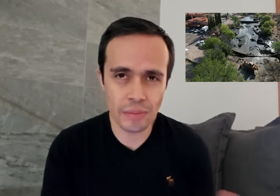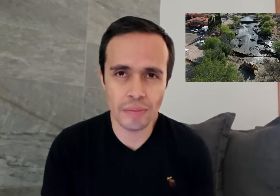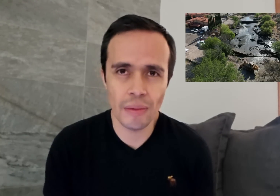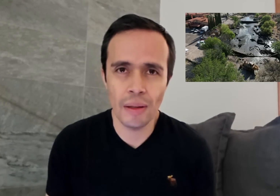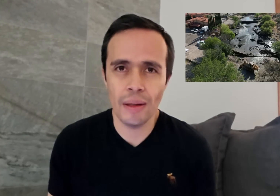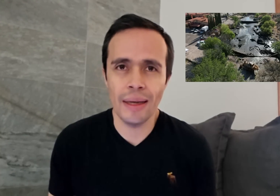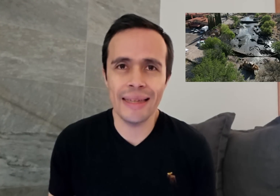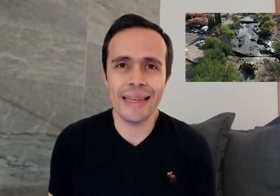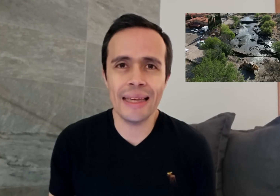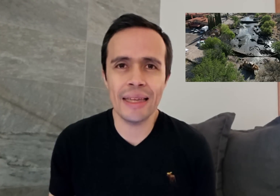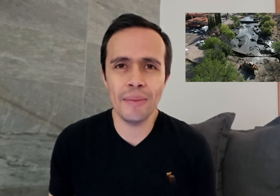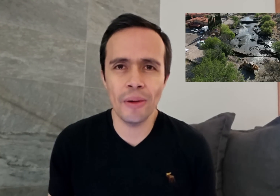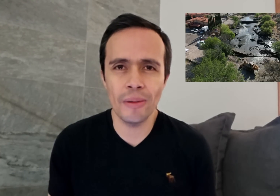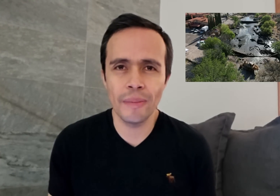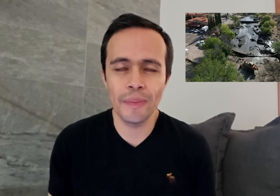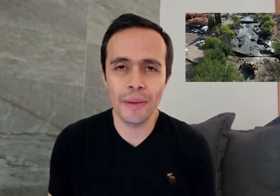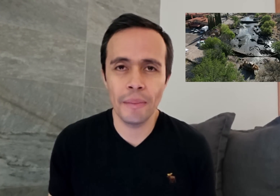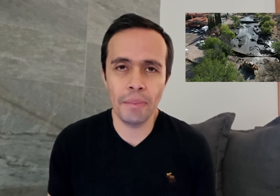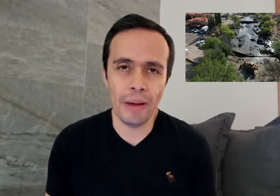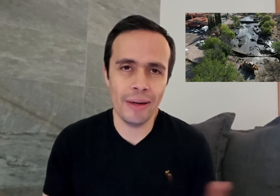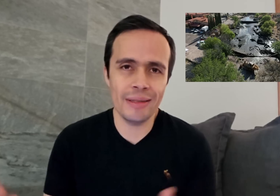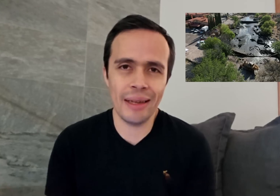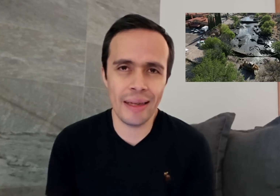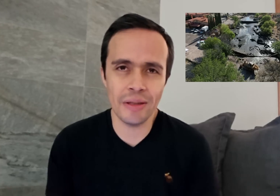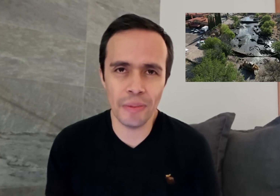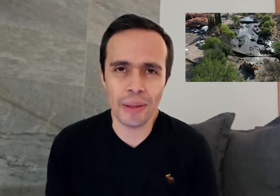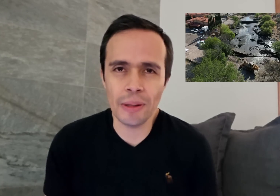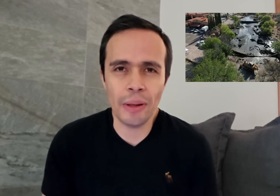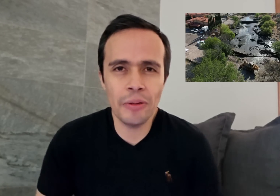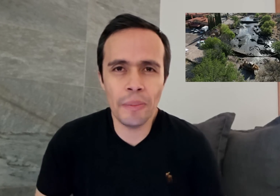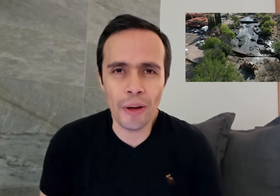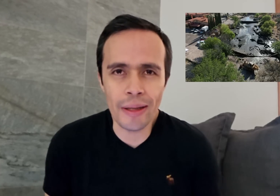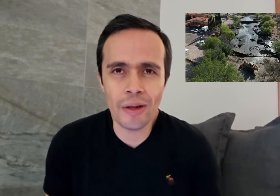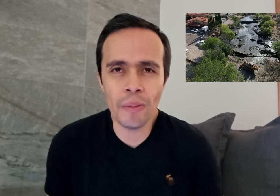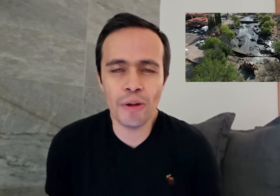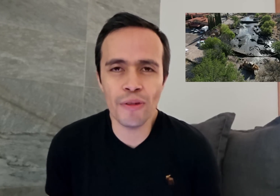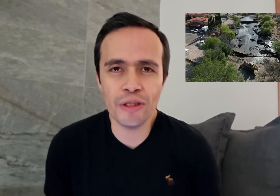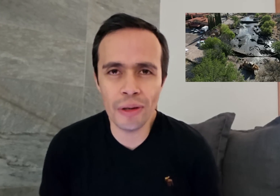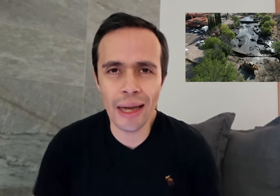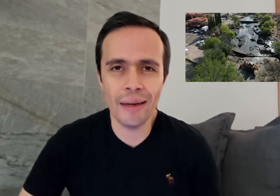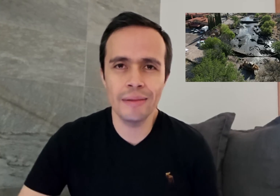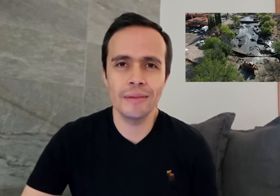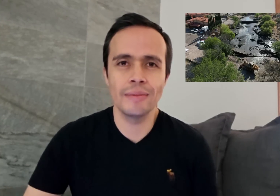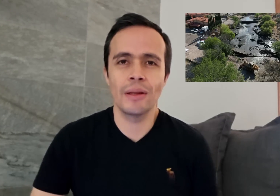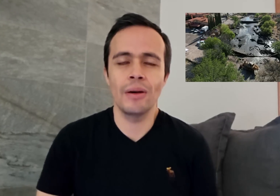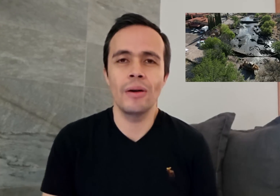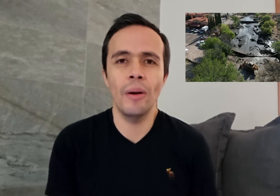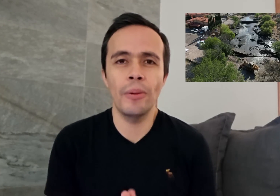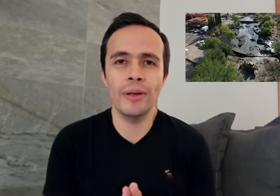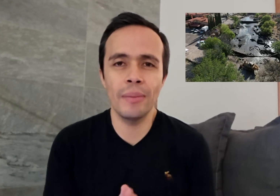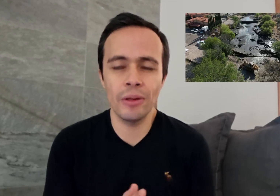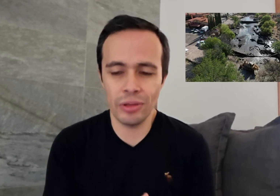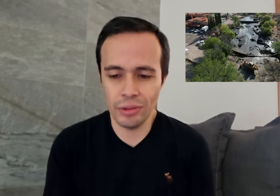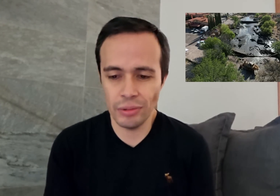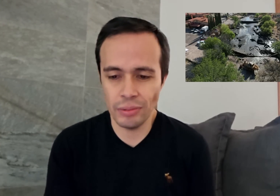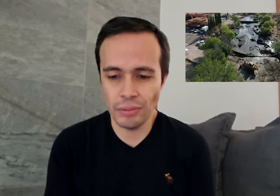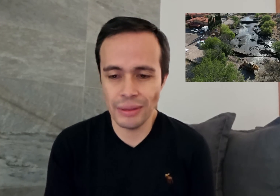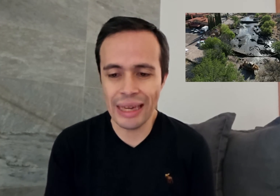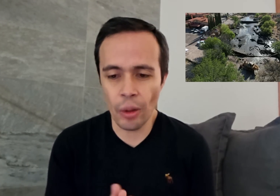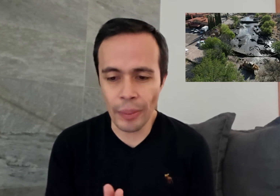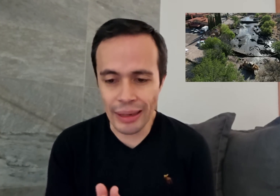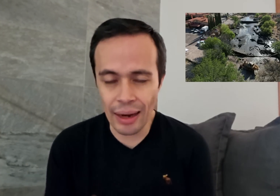resultados, es legítimo. Pero en este caso, pues estamos hablando de un político profesional, o